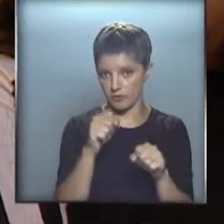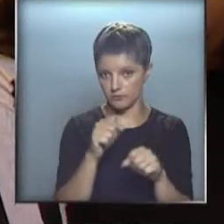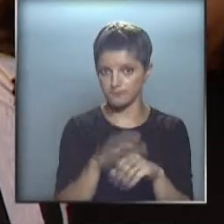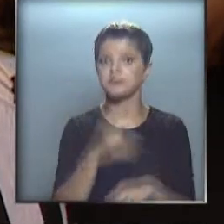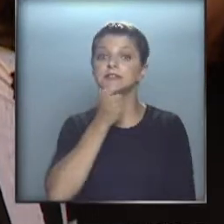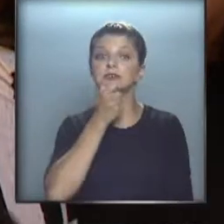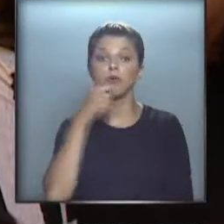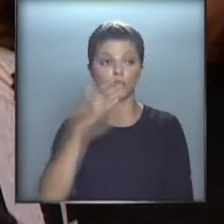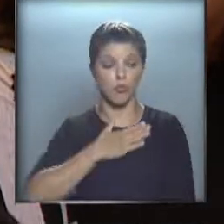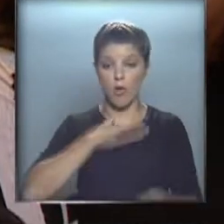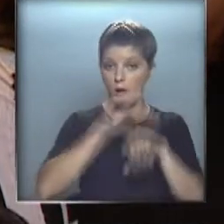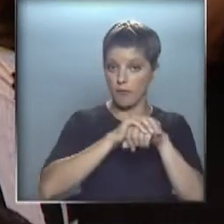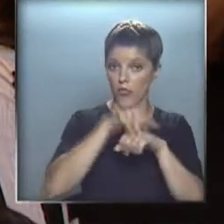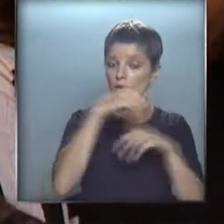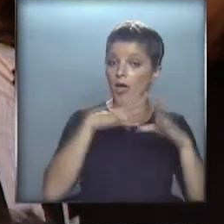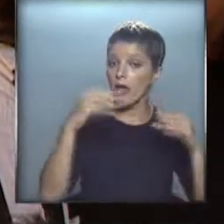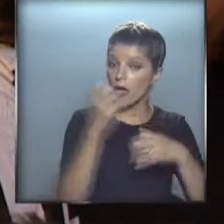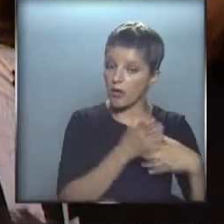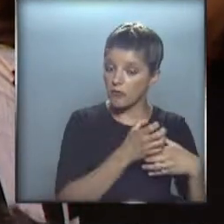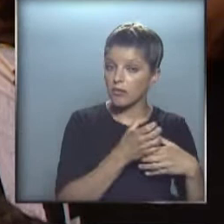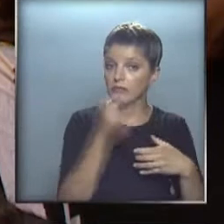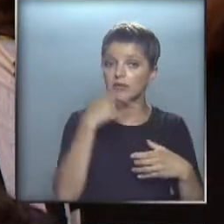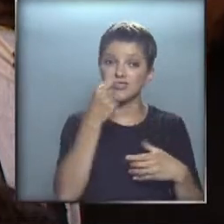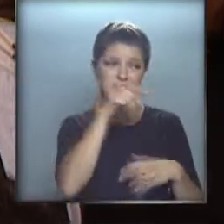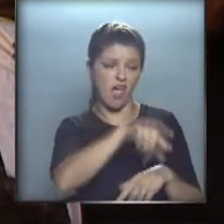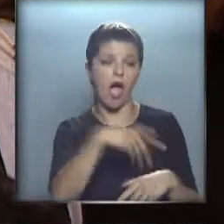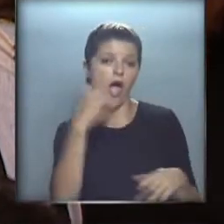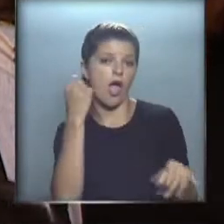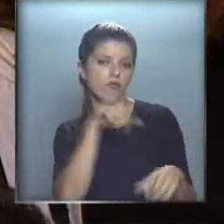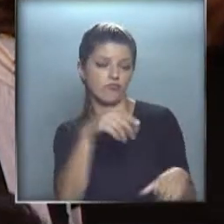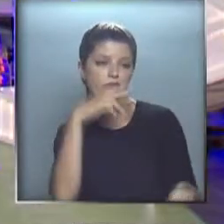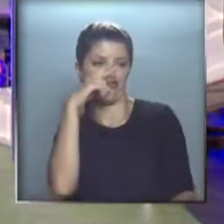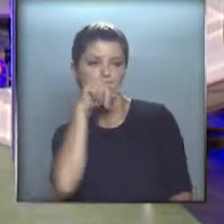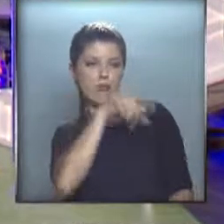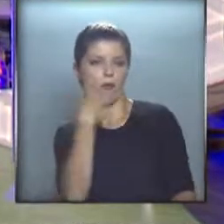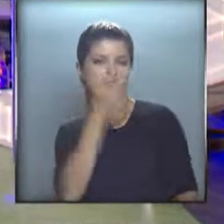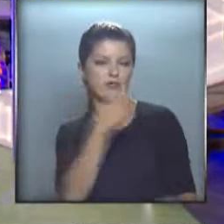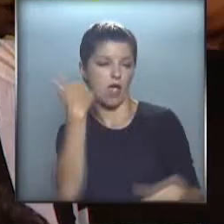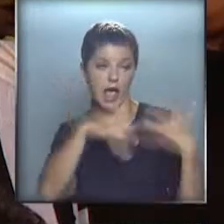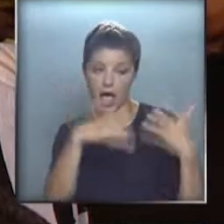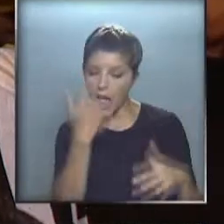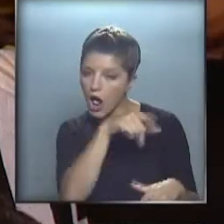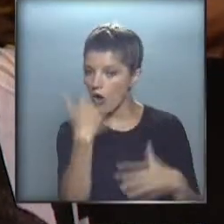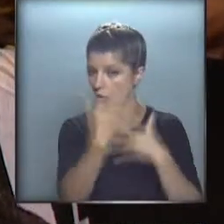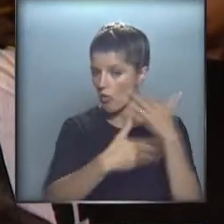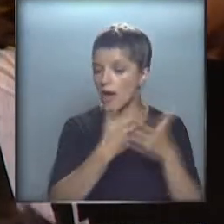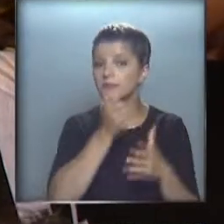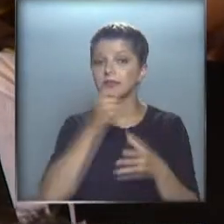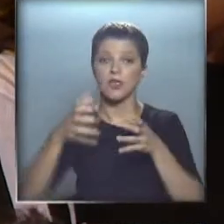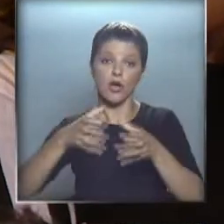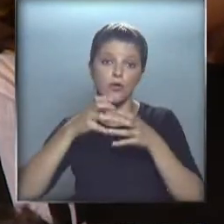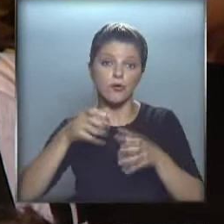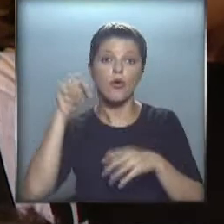yo tengo un amigo que juega rugby, dicen que, por ejemplo, es un deporte caro, este es un cheto, que esto es el otro. Claro. Juega fútbol, ponele que dicen que es